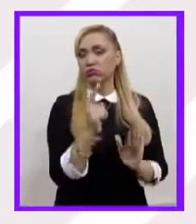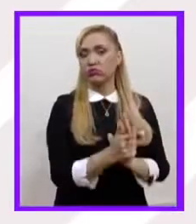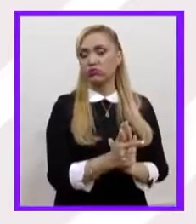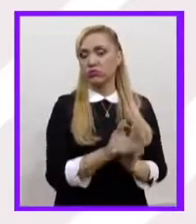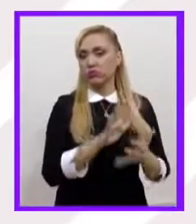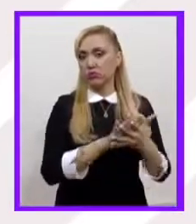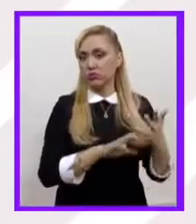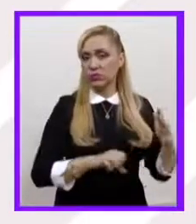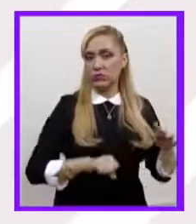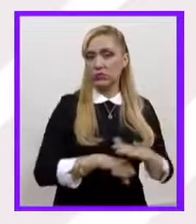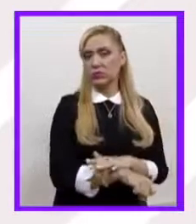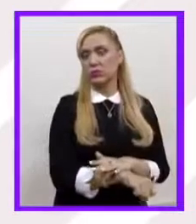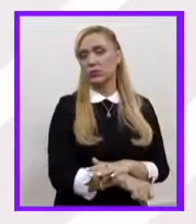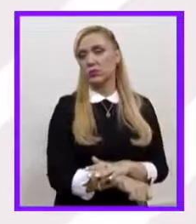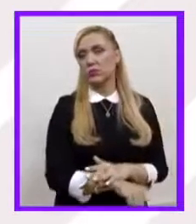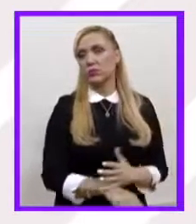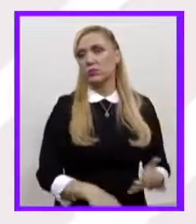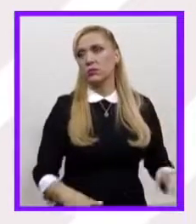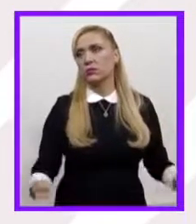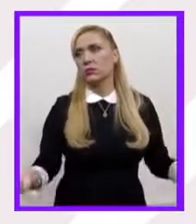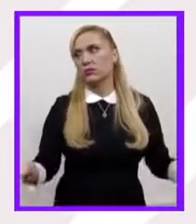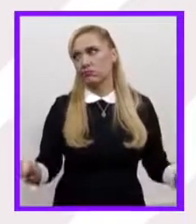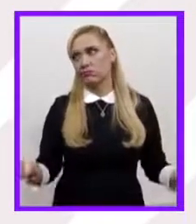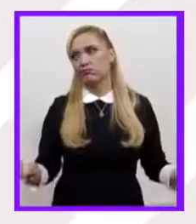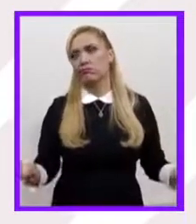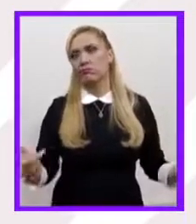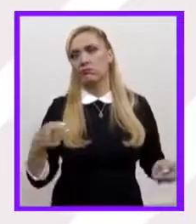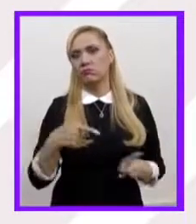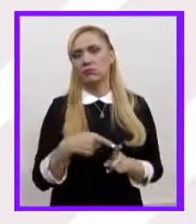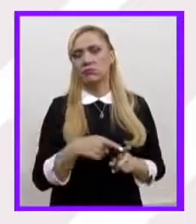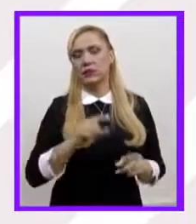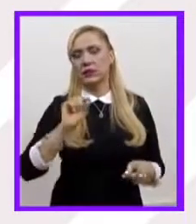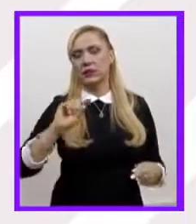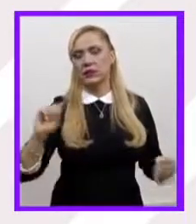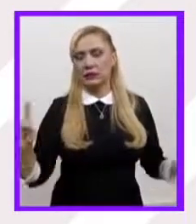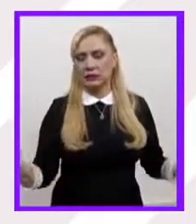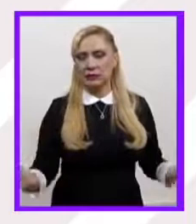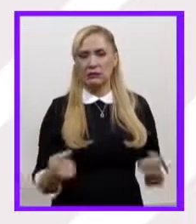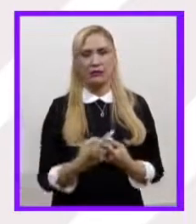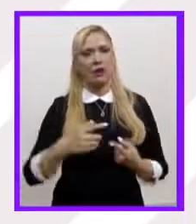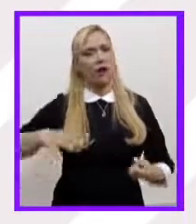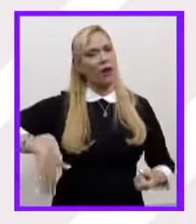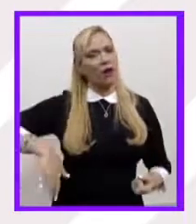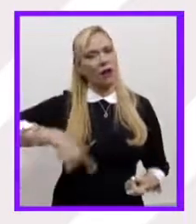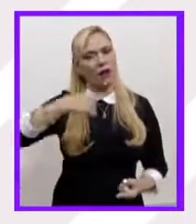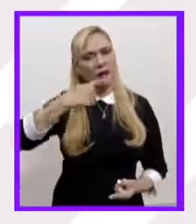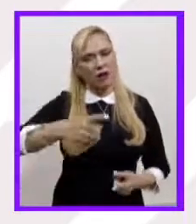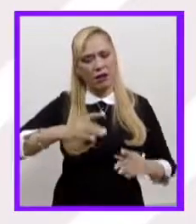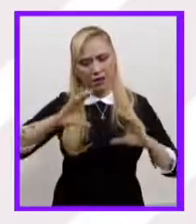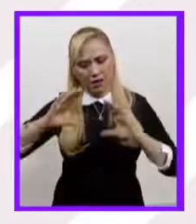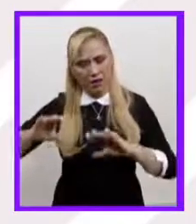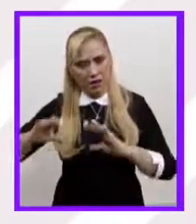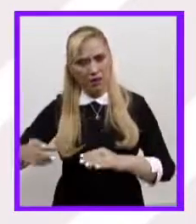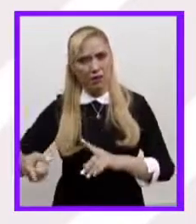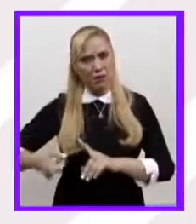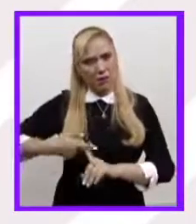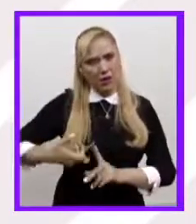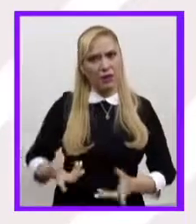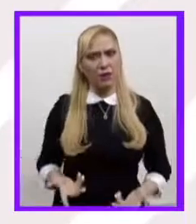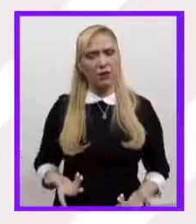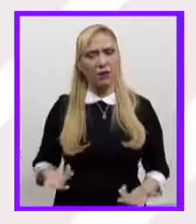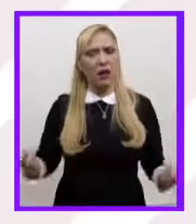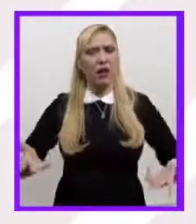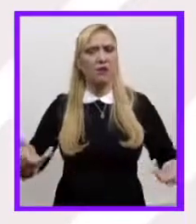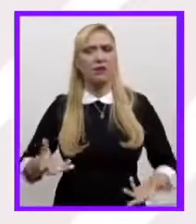el discurso penal, el código penal, el mensaje contradictorio es que cuando se tiene que ejecutar, pues resulta que no se ejecuta.